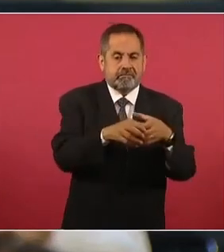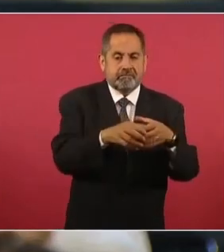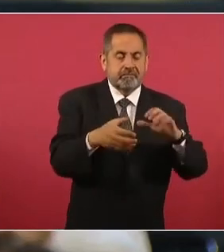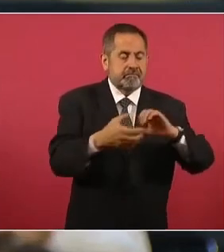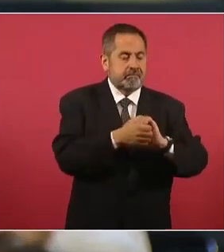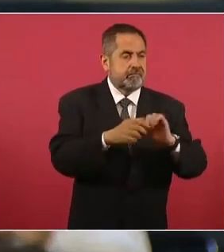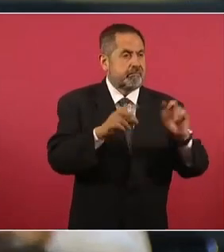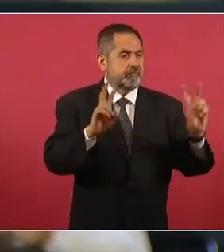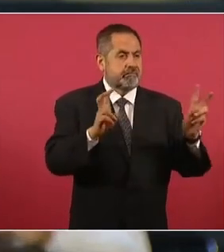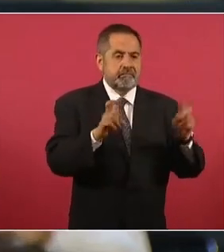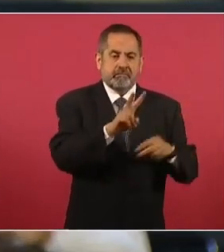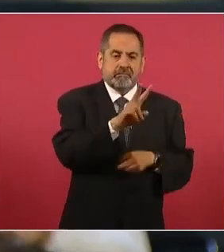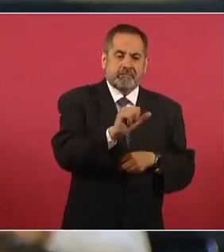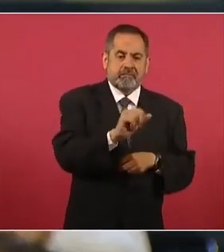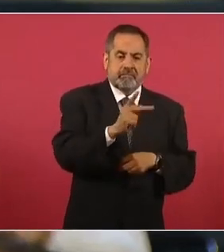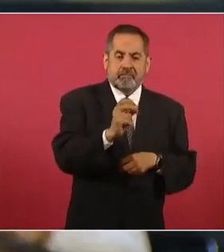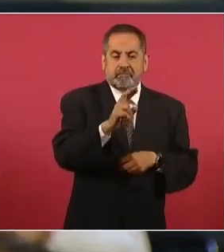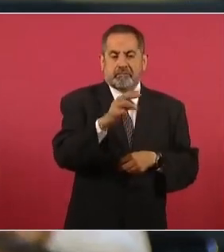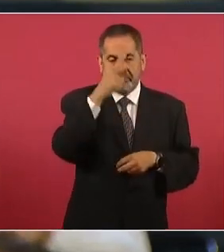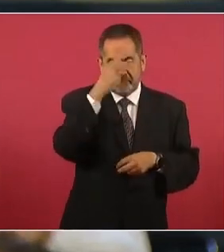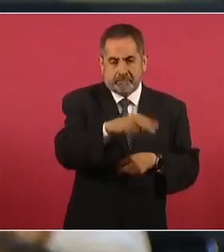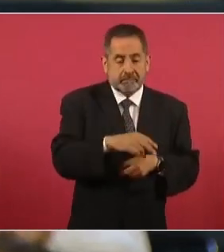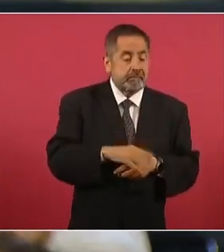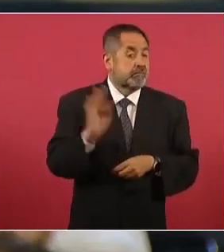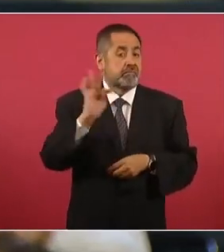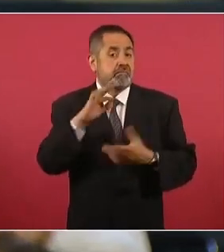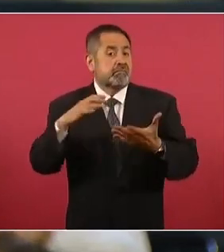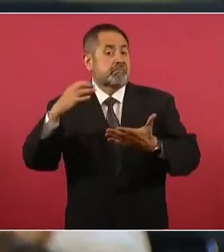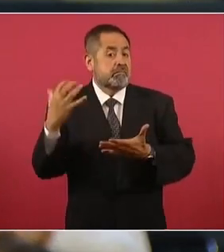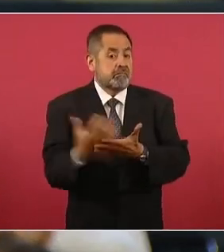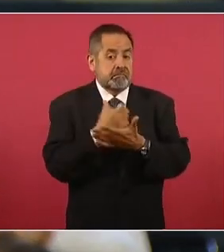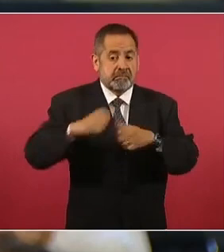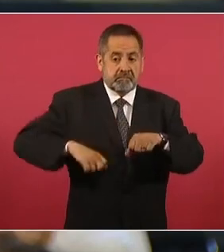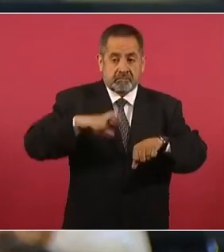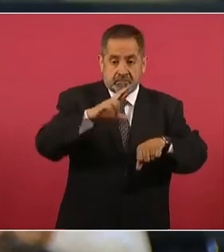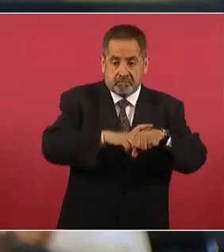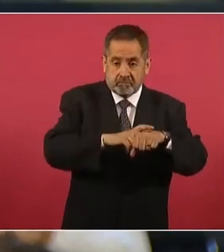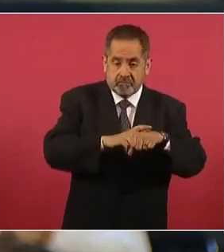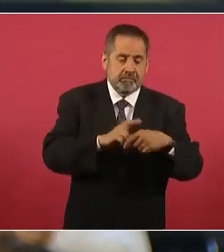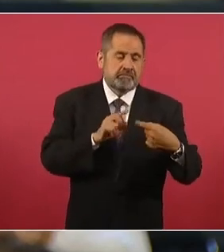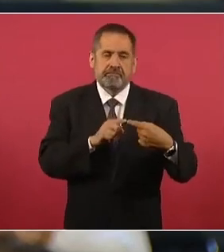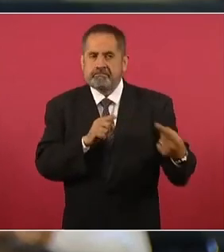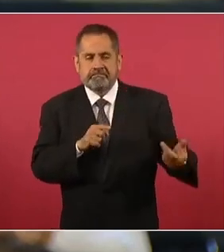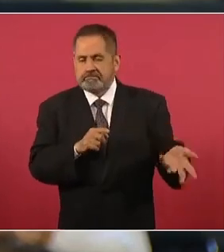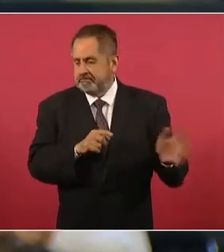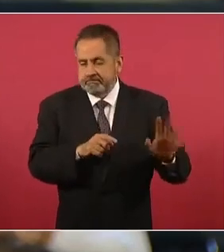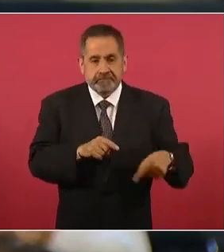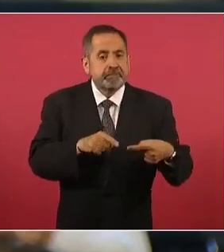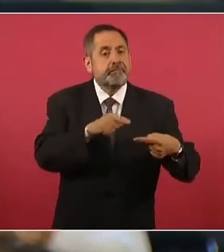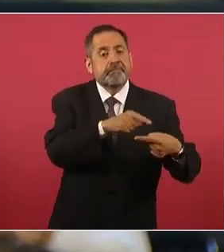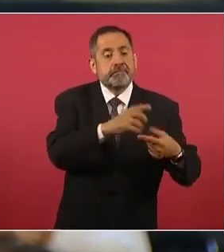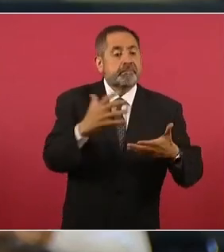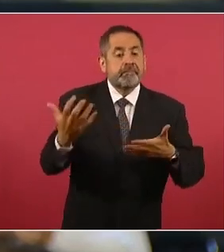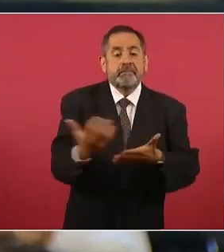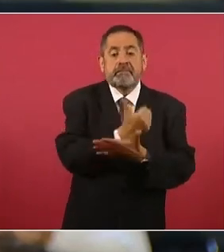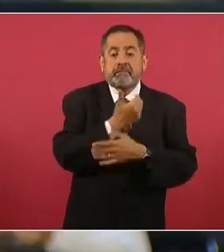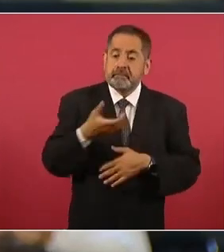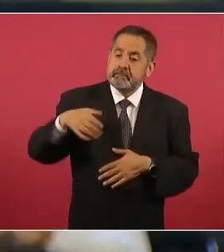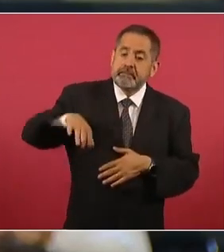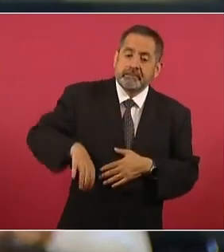Va por México. Y que de ganar la gubernatura, la oposición, que están muy lejos, tendrían en el